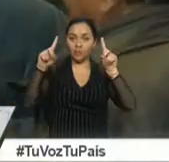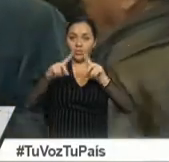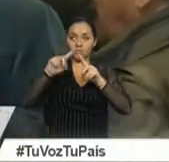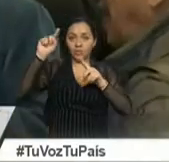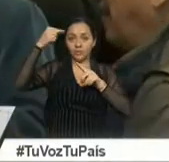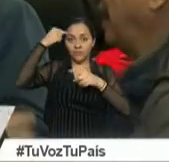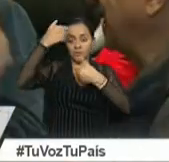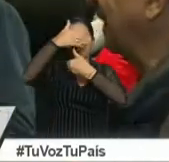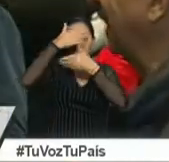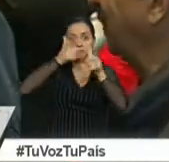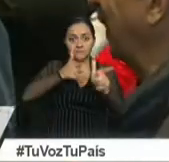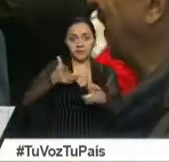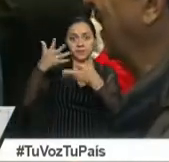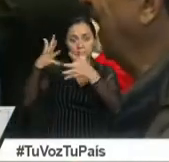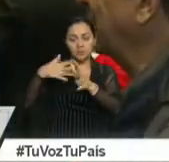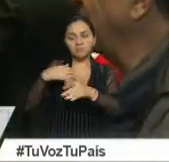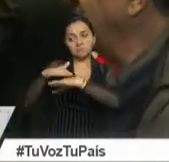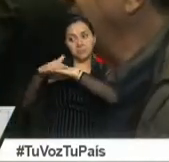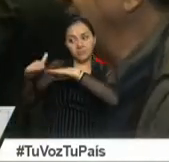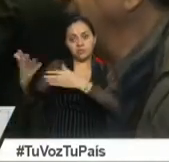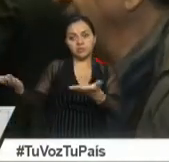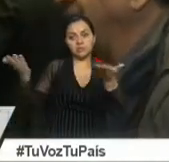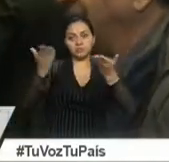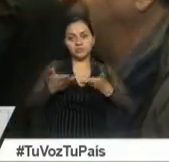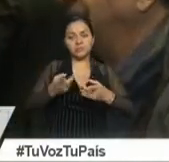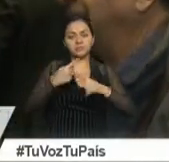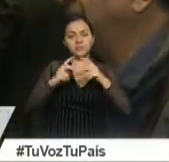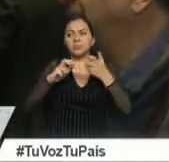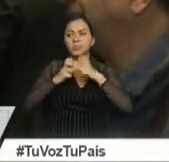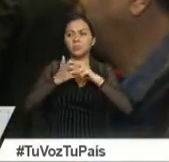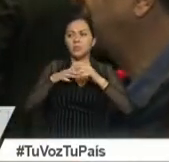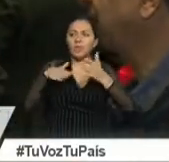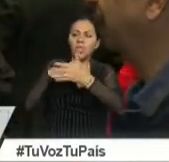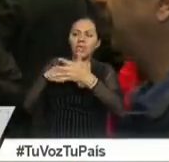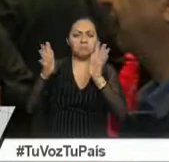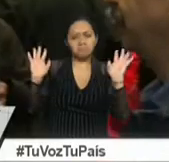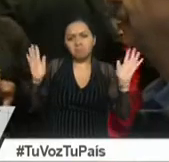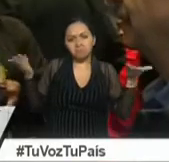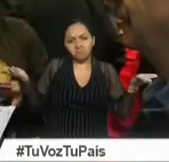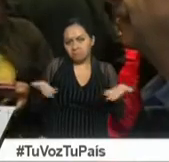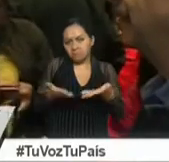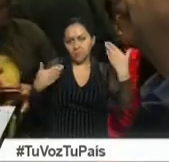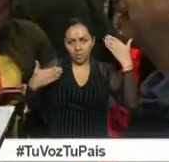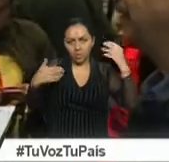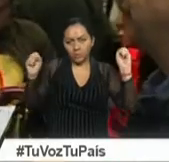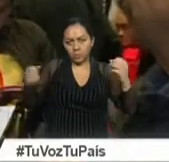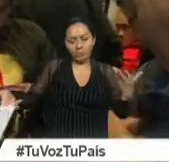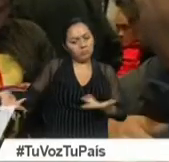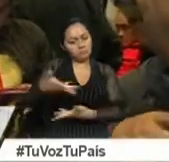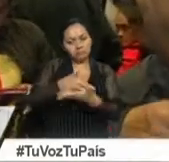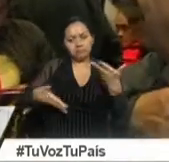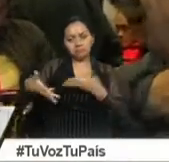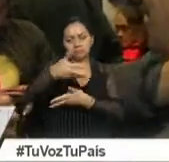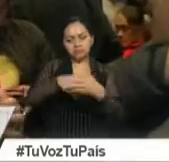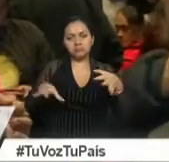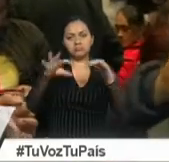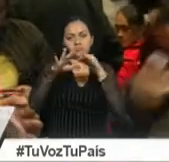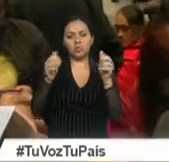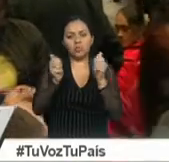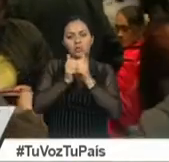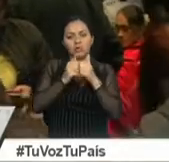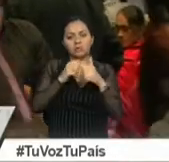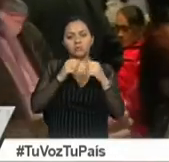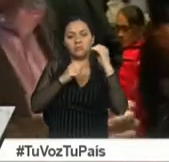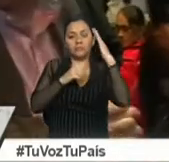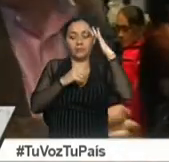las FARC, desde luego que ya no hay ningún impedimento que niegue la posibilidad de que las fuerzas de la